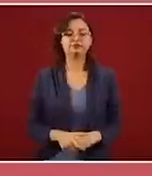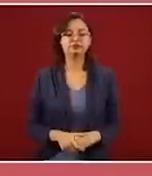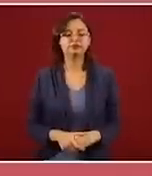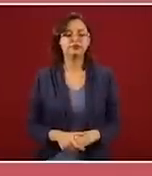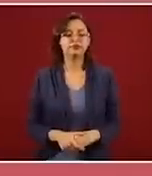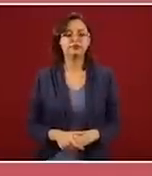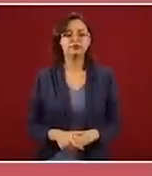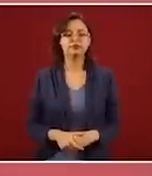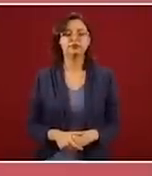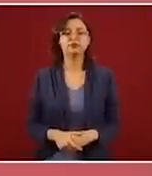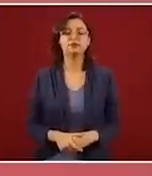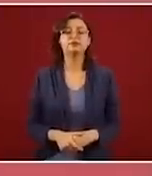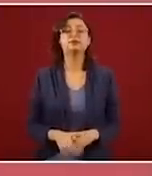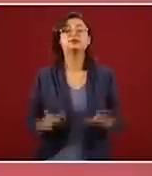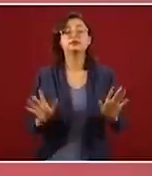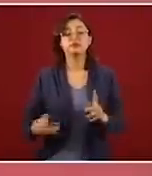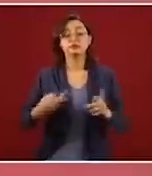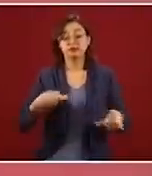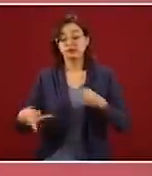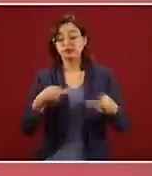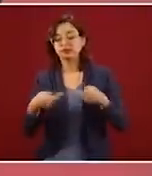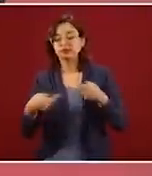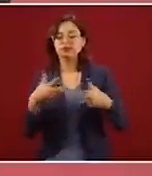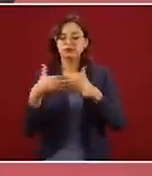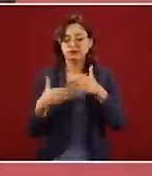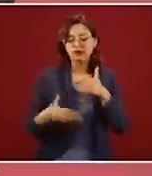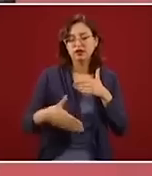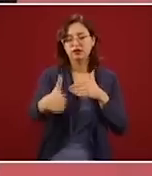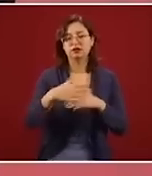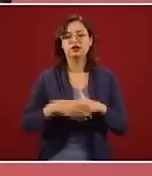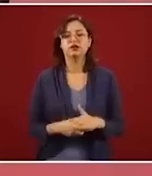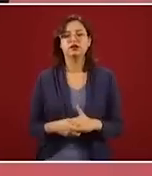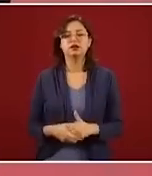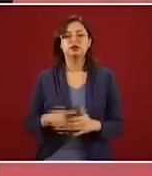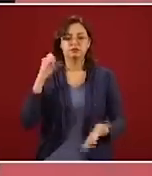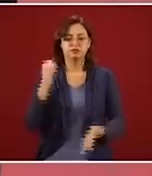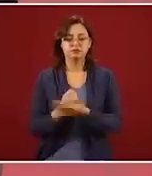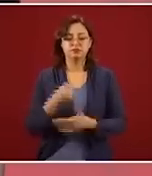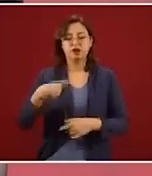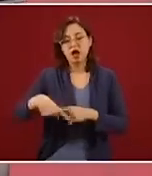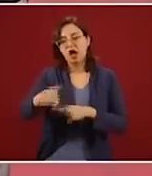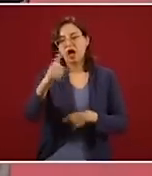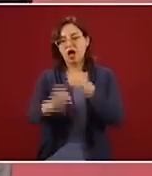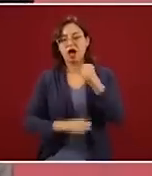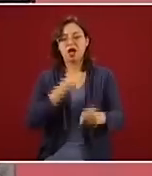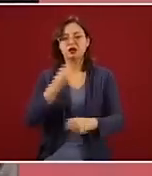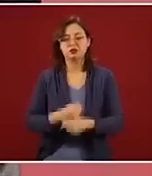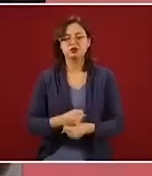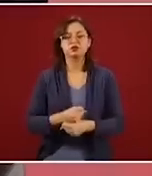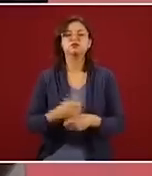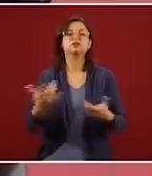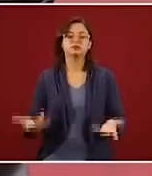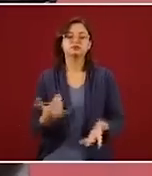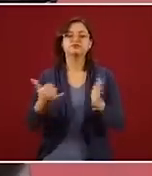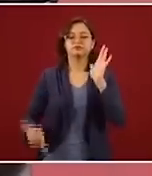que se va a aplicar, que ya se autoriza para este año, se van a